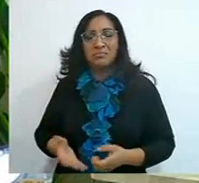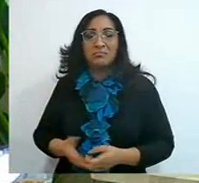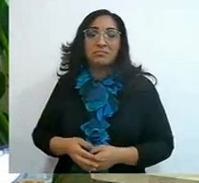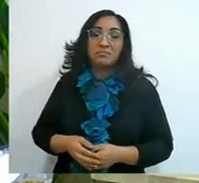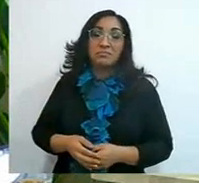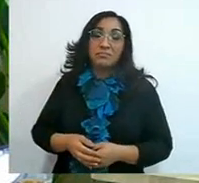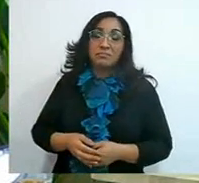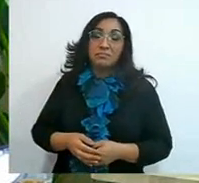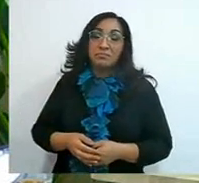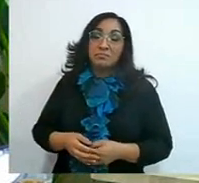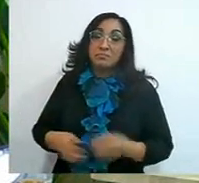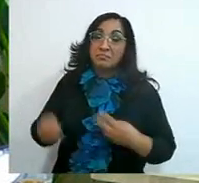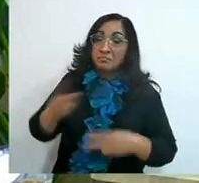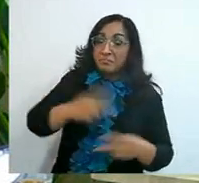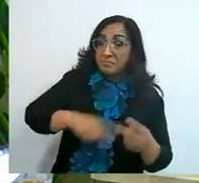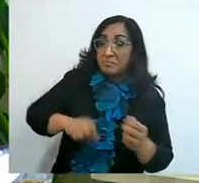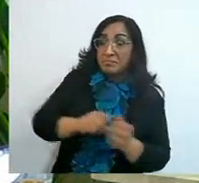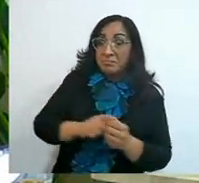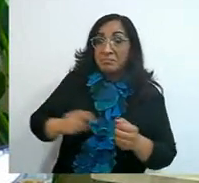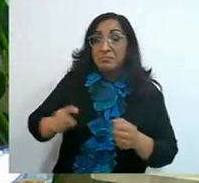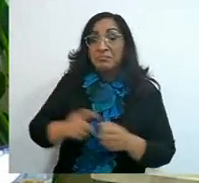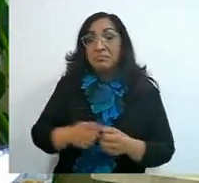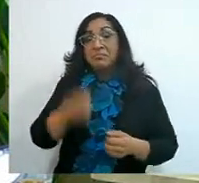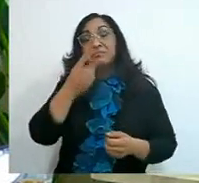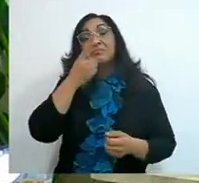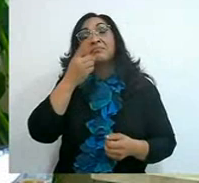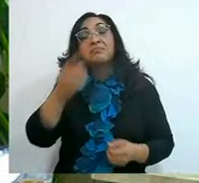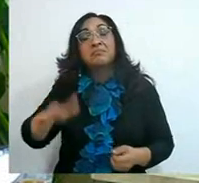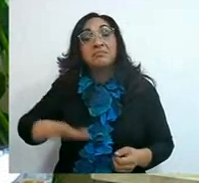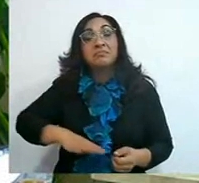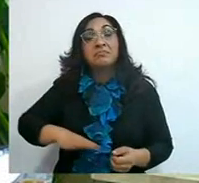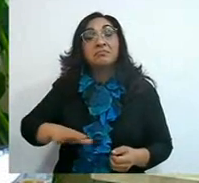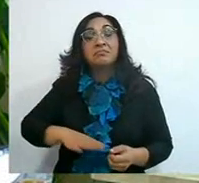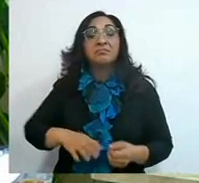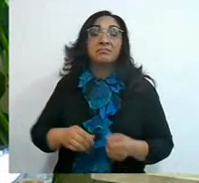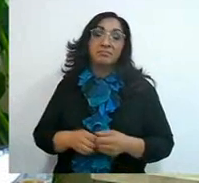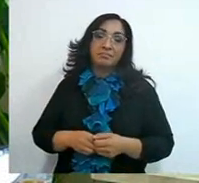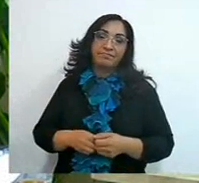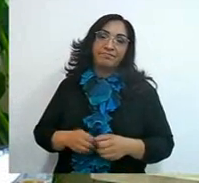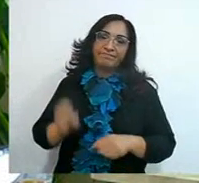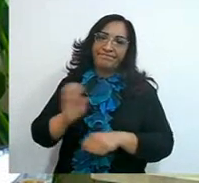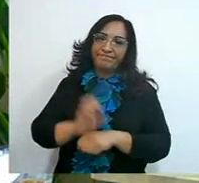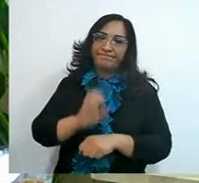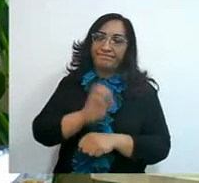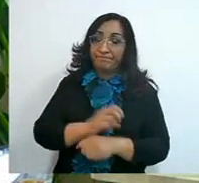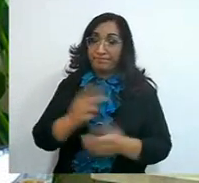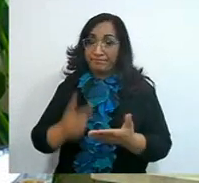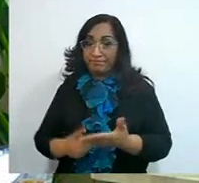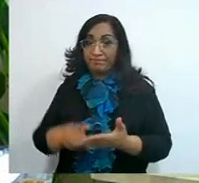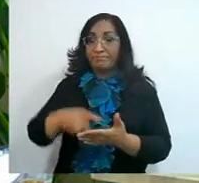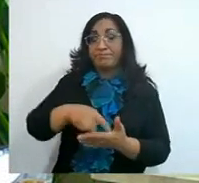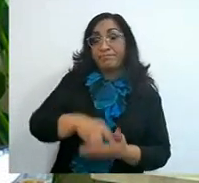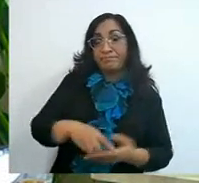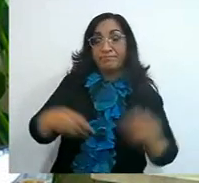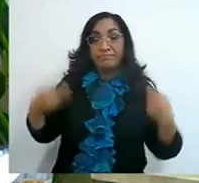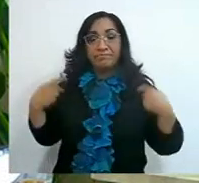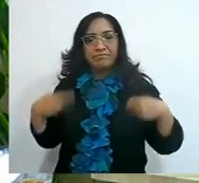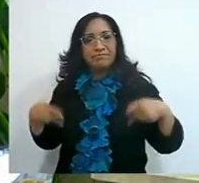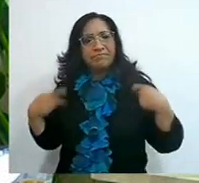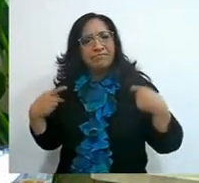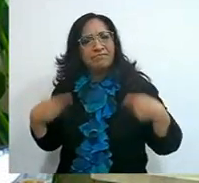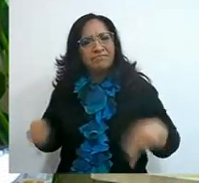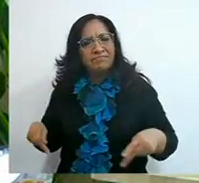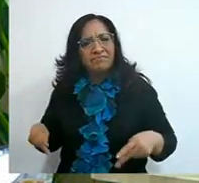Y alguien llega y declara todo eso que hay. Y entonces se levantan aquellas personas